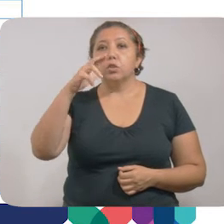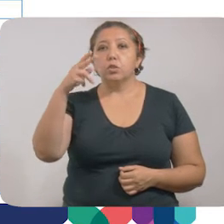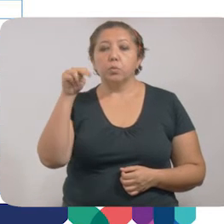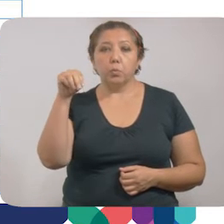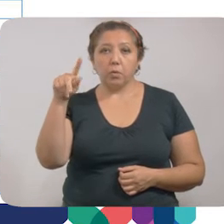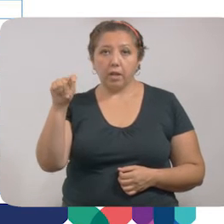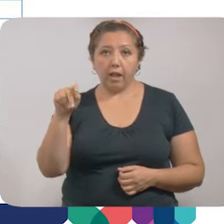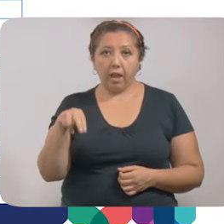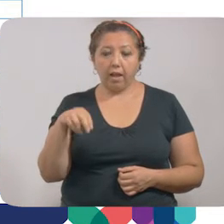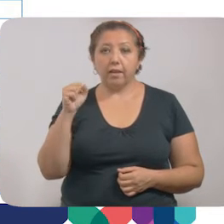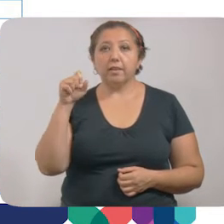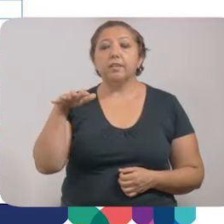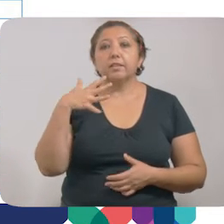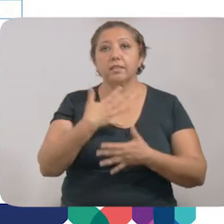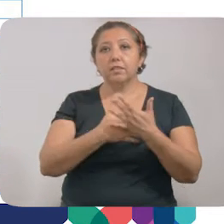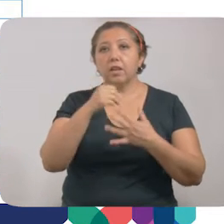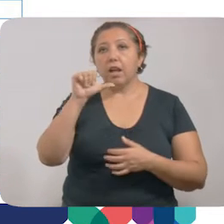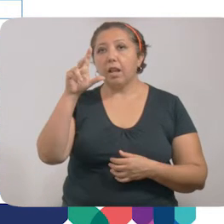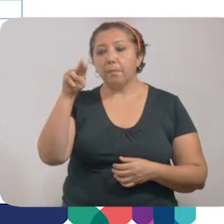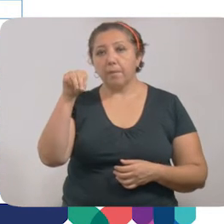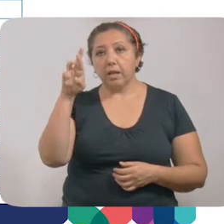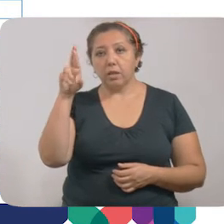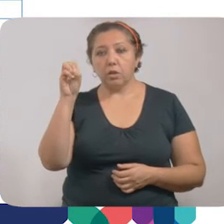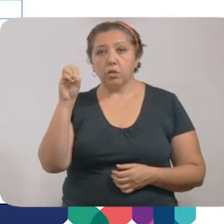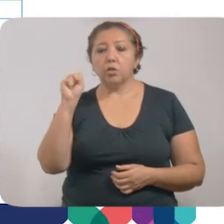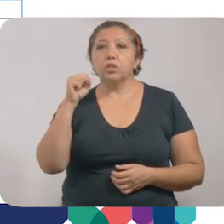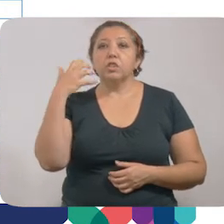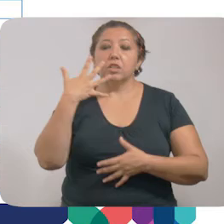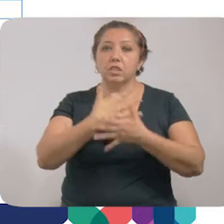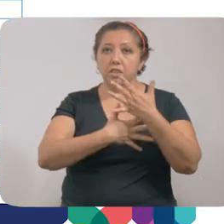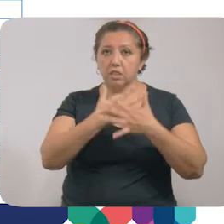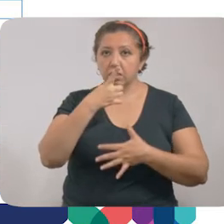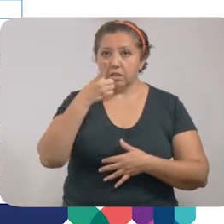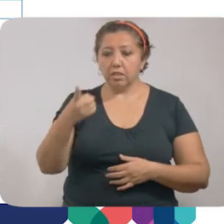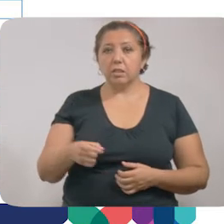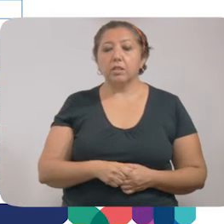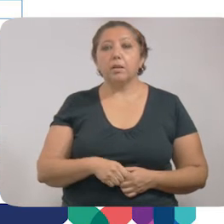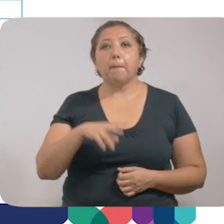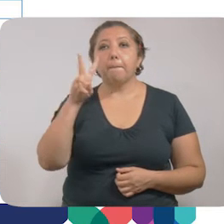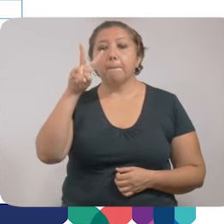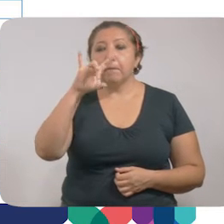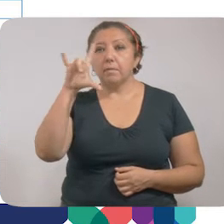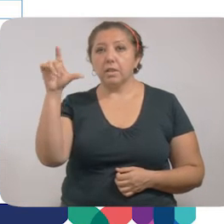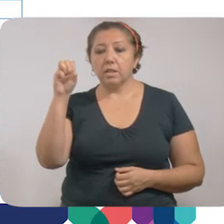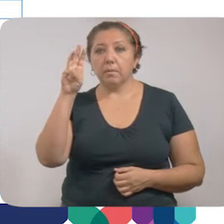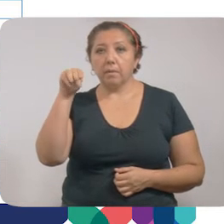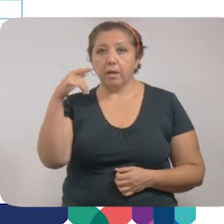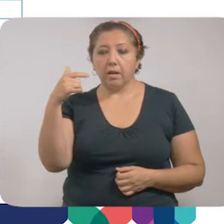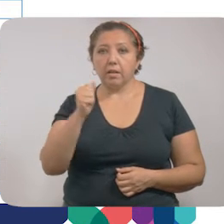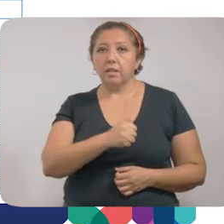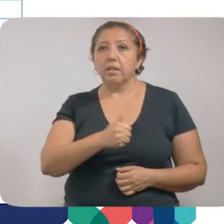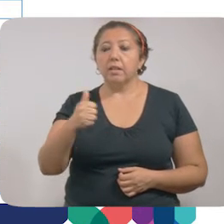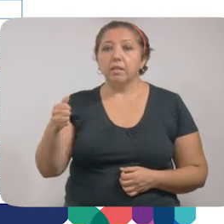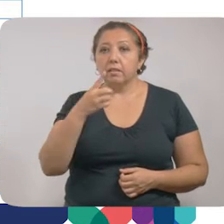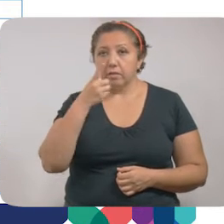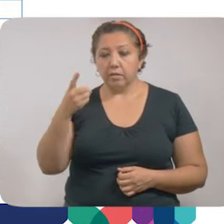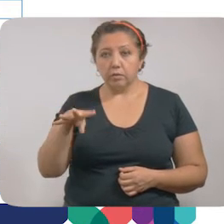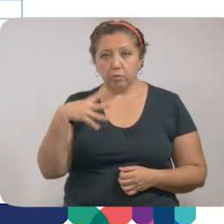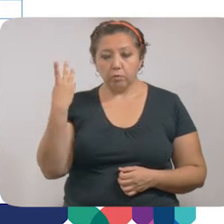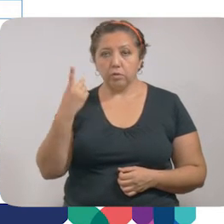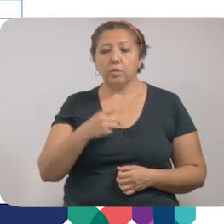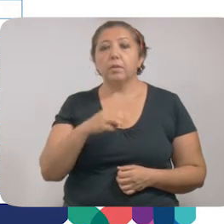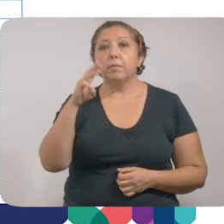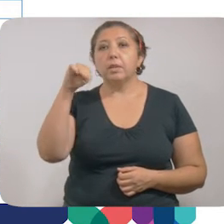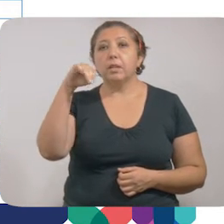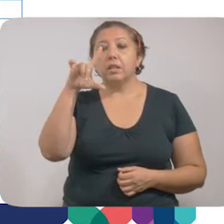Chuburná 15, Los Almendros 15, Pensiones, Vicente Solís, Villa Magaña Sur con 14 cada uno, Emiliano